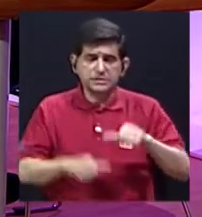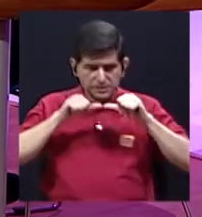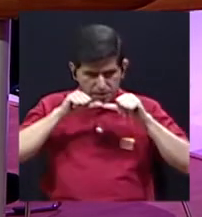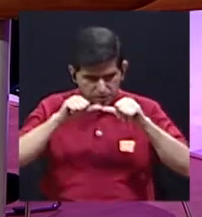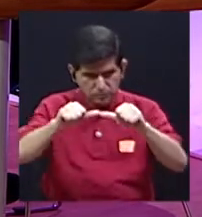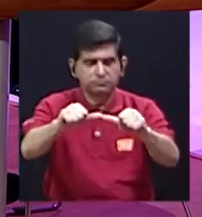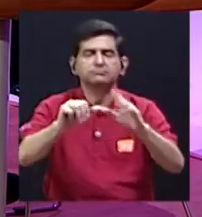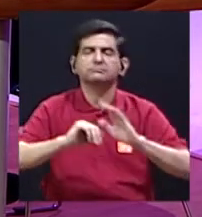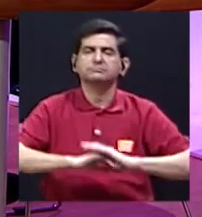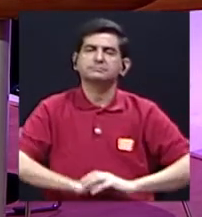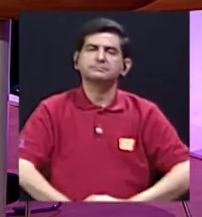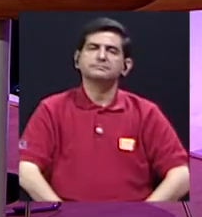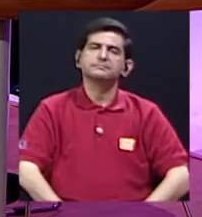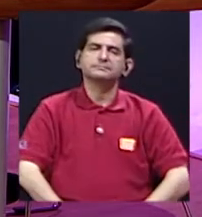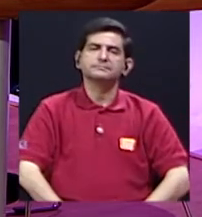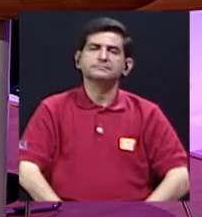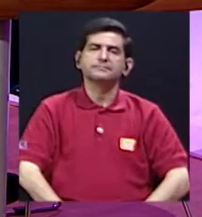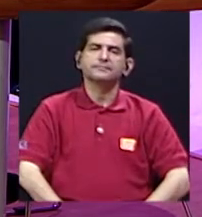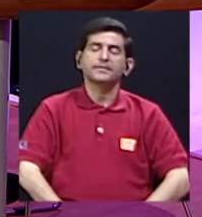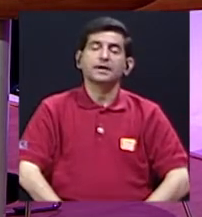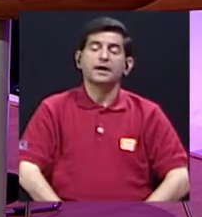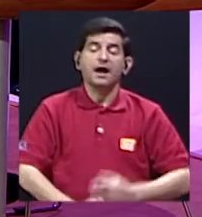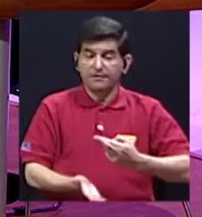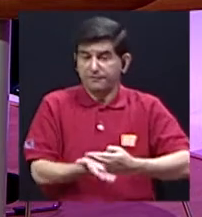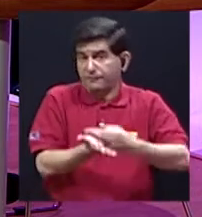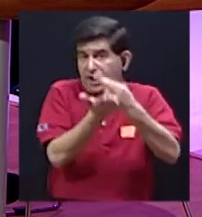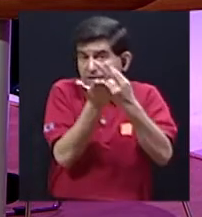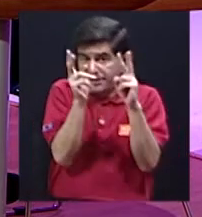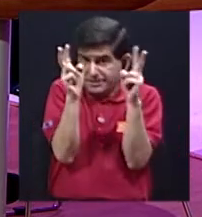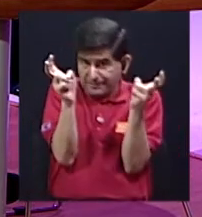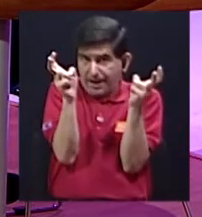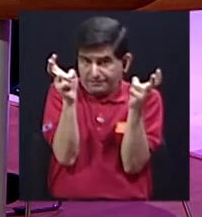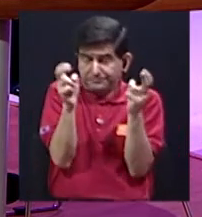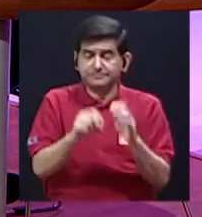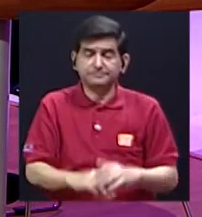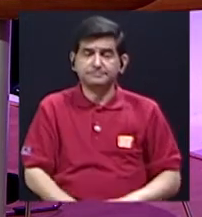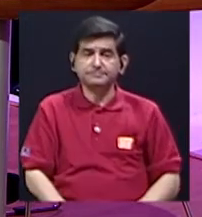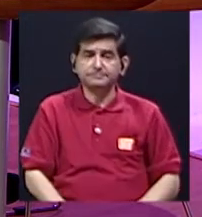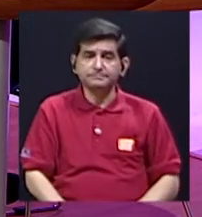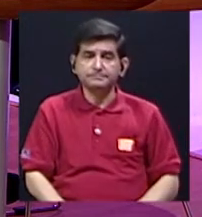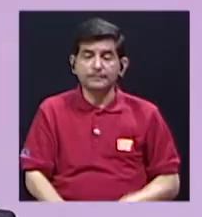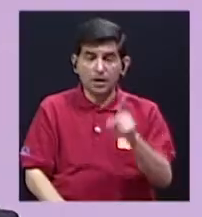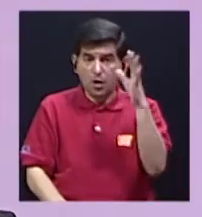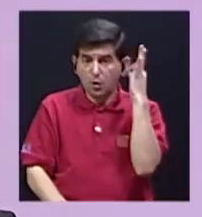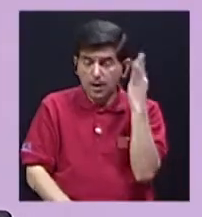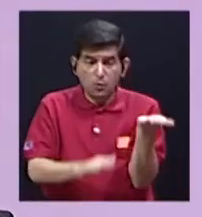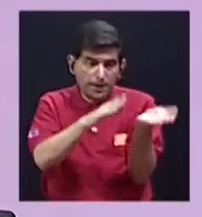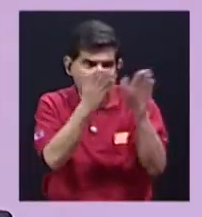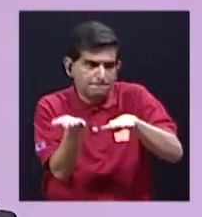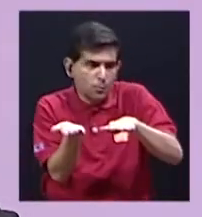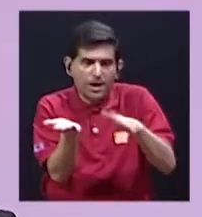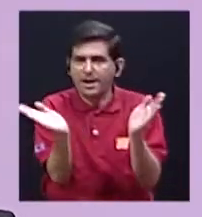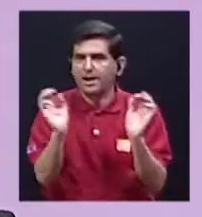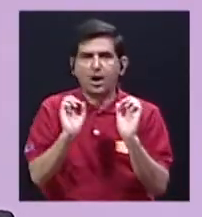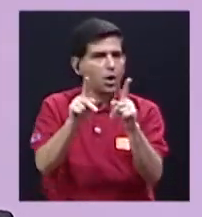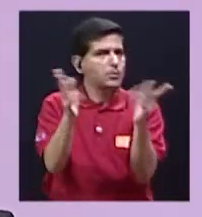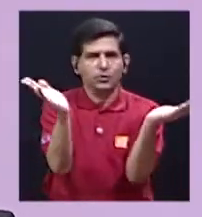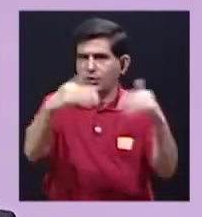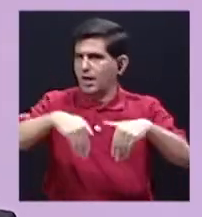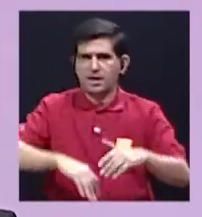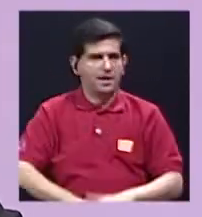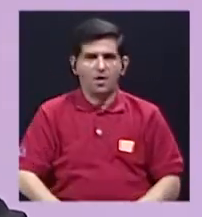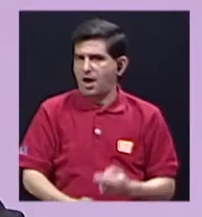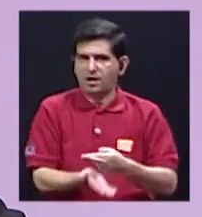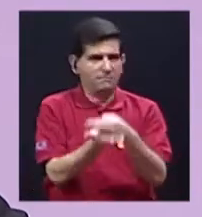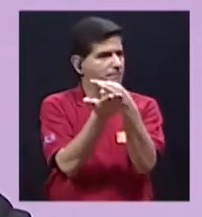vía de rehabilitar bueno evidentemente cuando una mujer muere pues no existe esa posibilidad